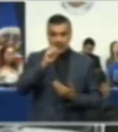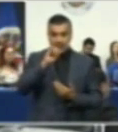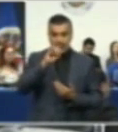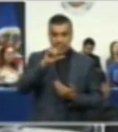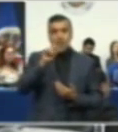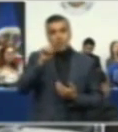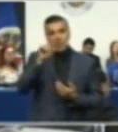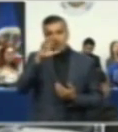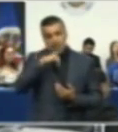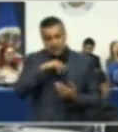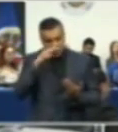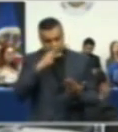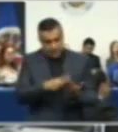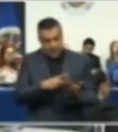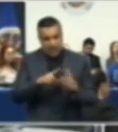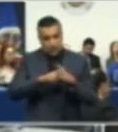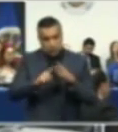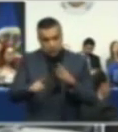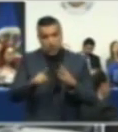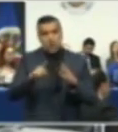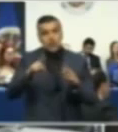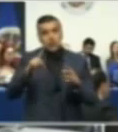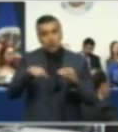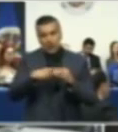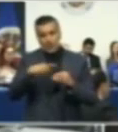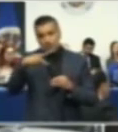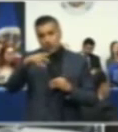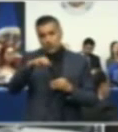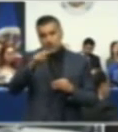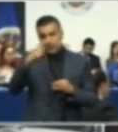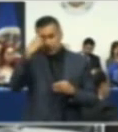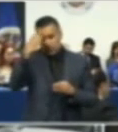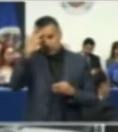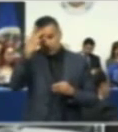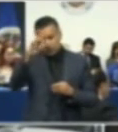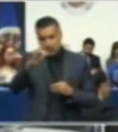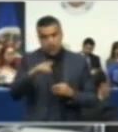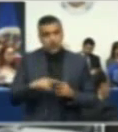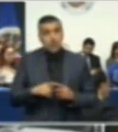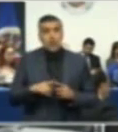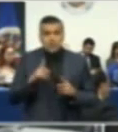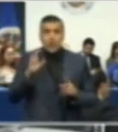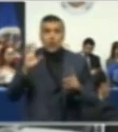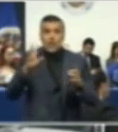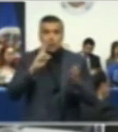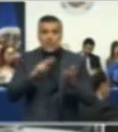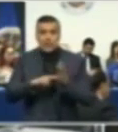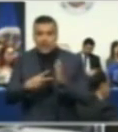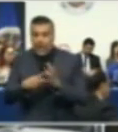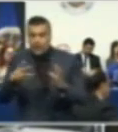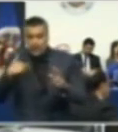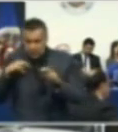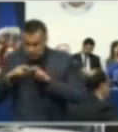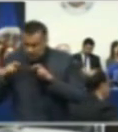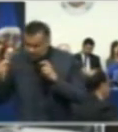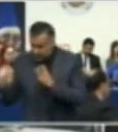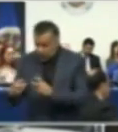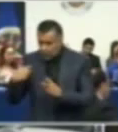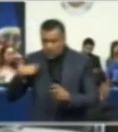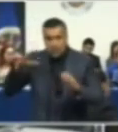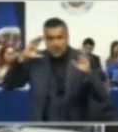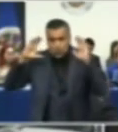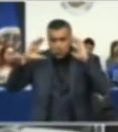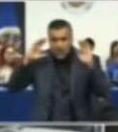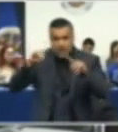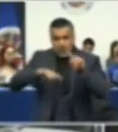luego la suscripción, la ejecución concreta de las medidas con relación a las personas con discapacidad intelectual. Entonces, esto implica tener una mesa donde podamos escuchar a